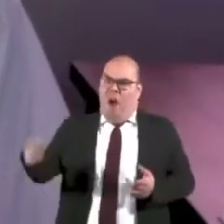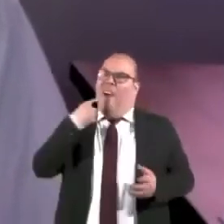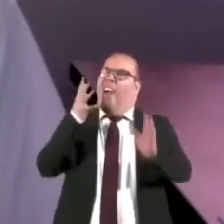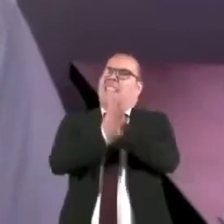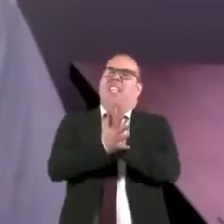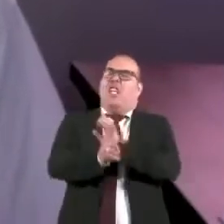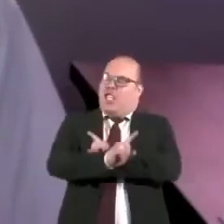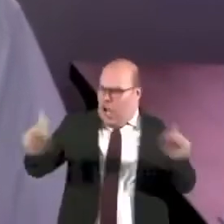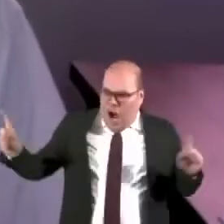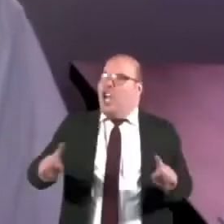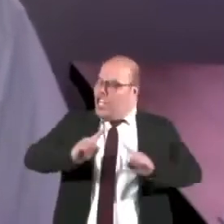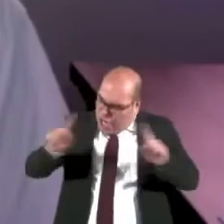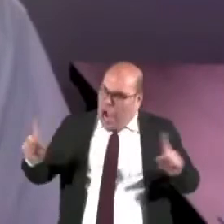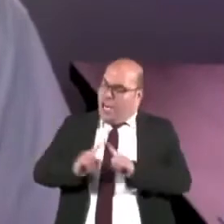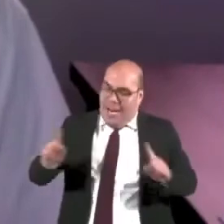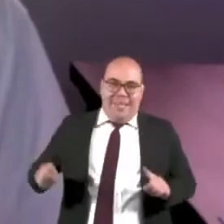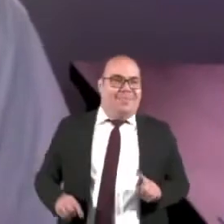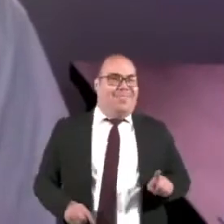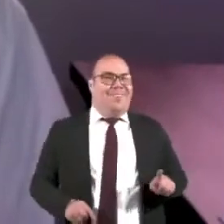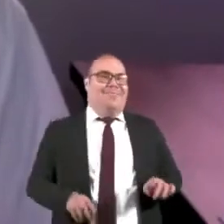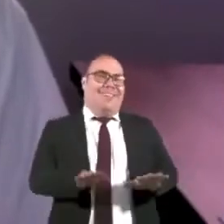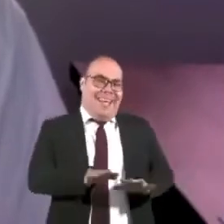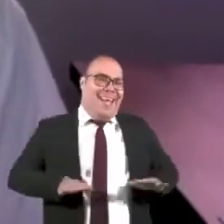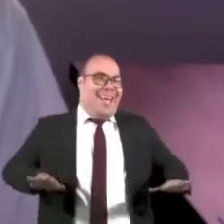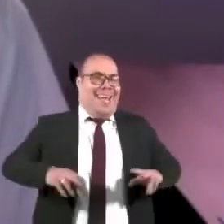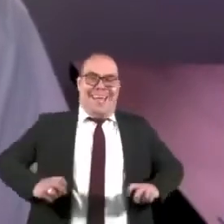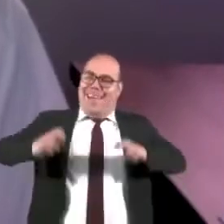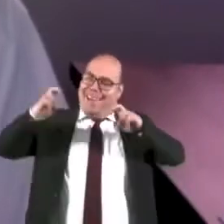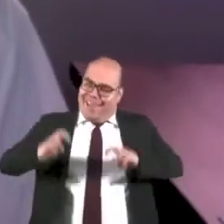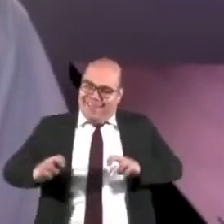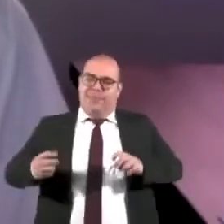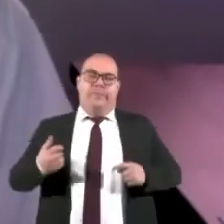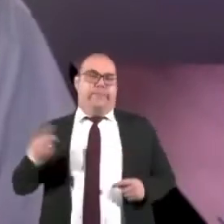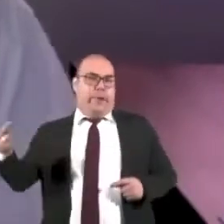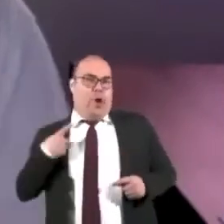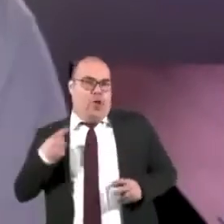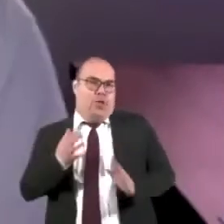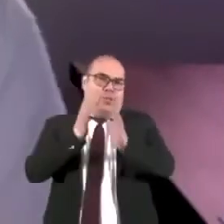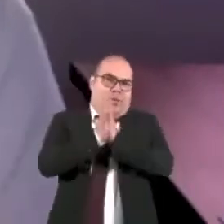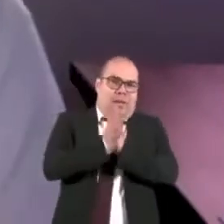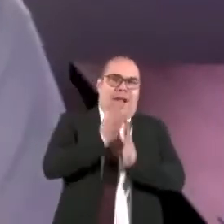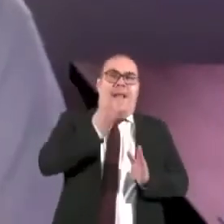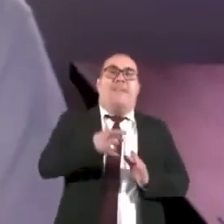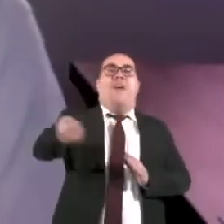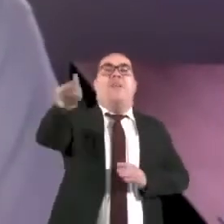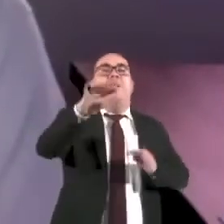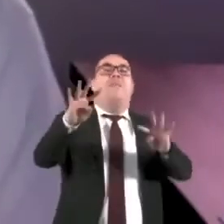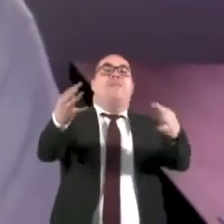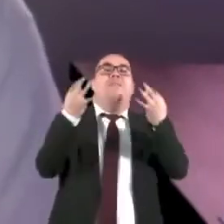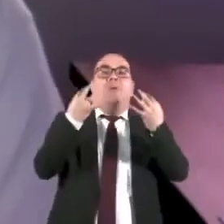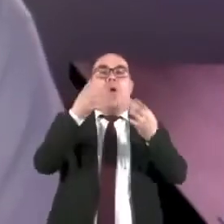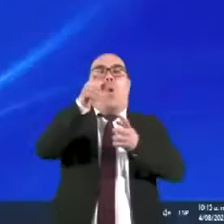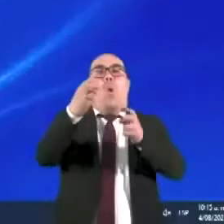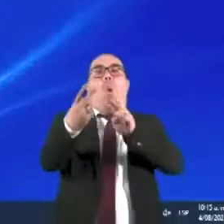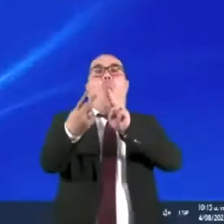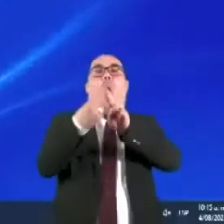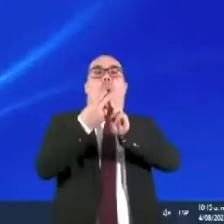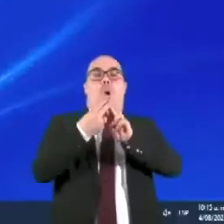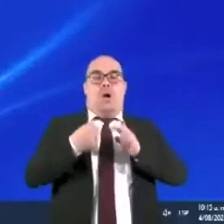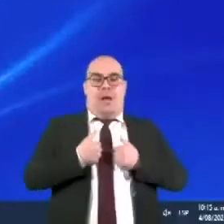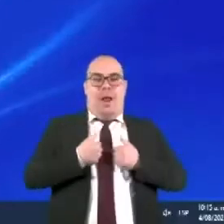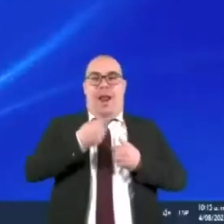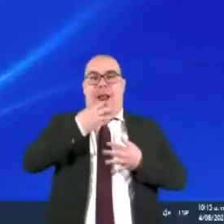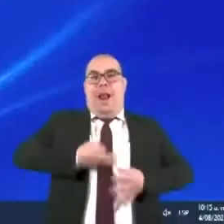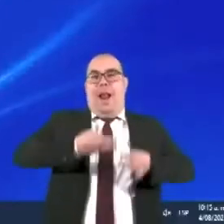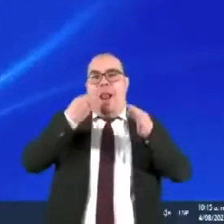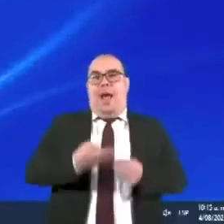y por eso es muy importante este escenario y que la opinión pública nacional e internacional conozca la verdad, las verdades que incluso están